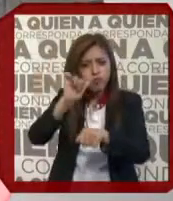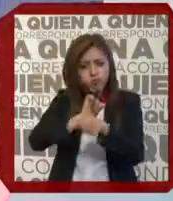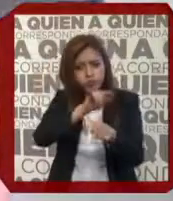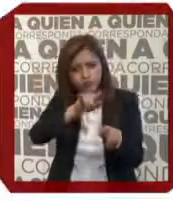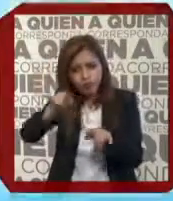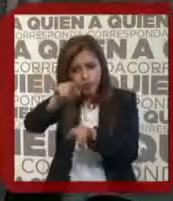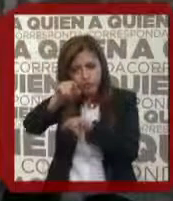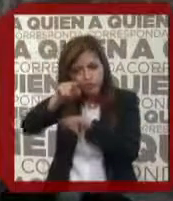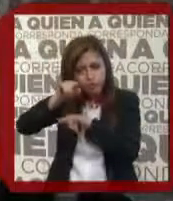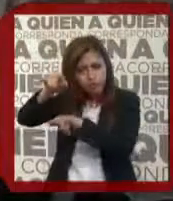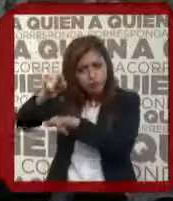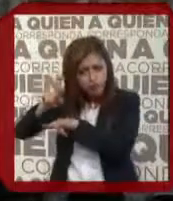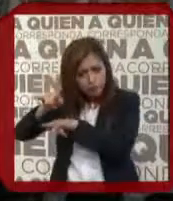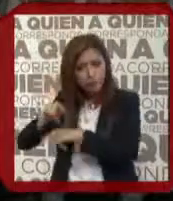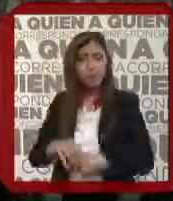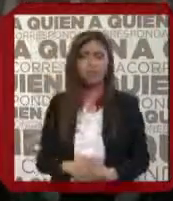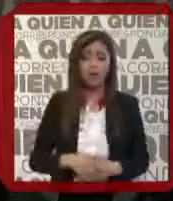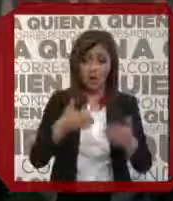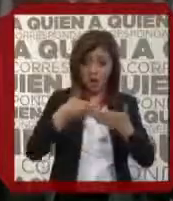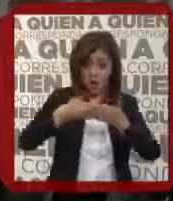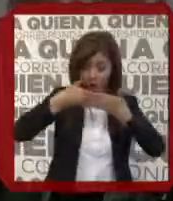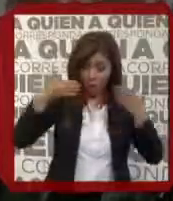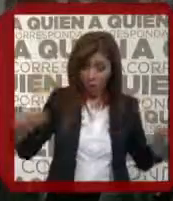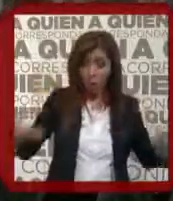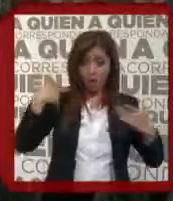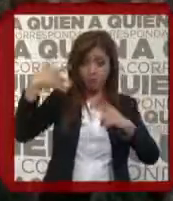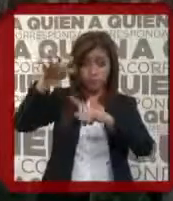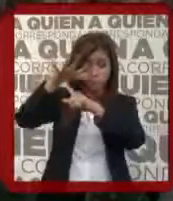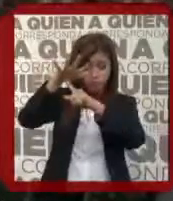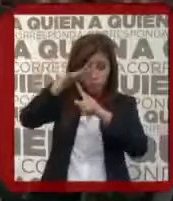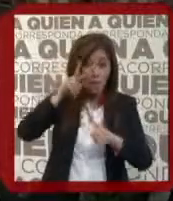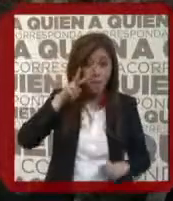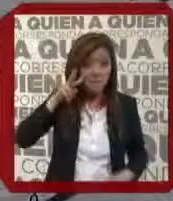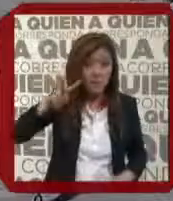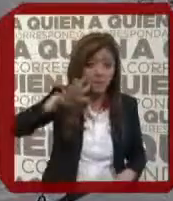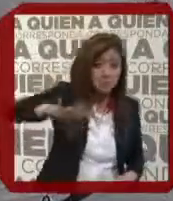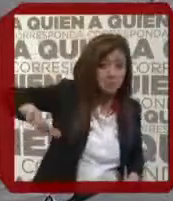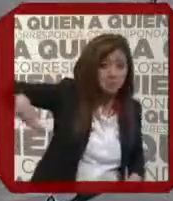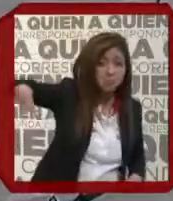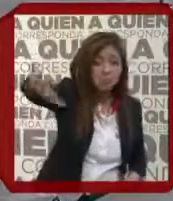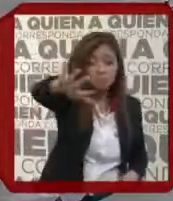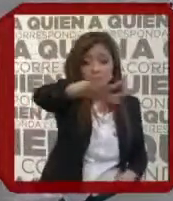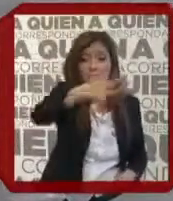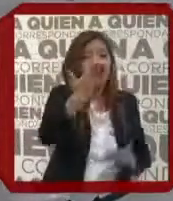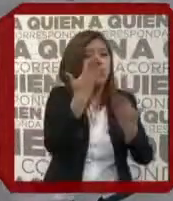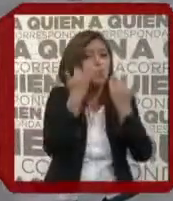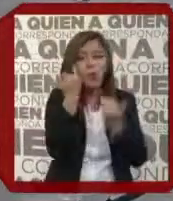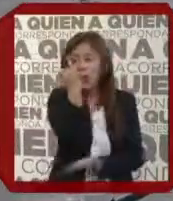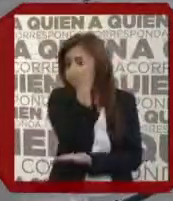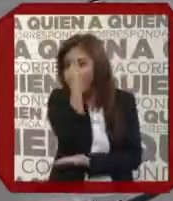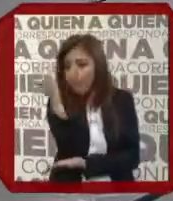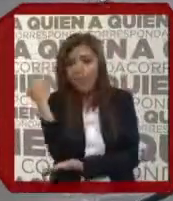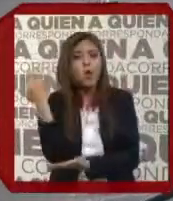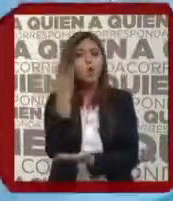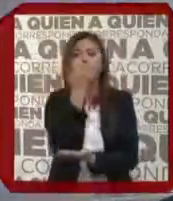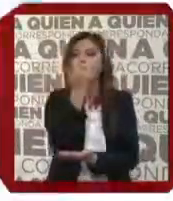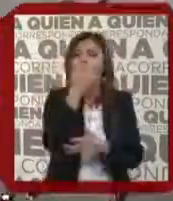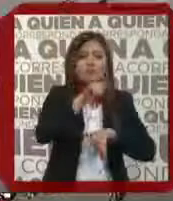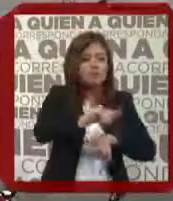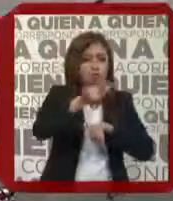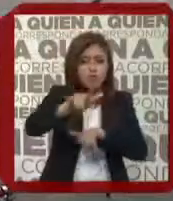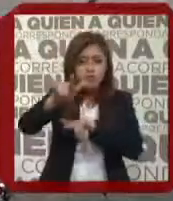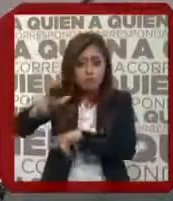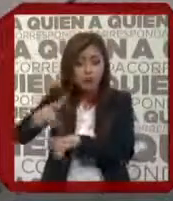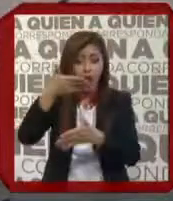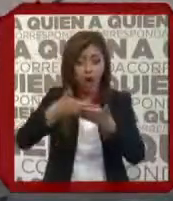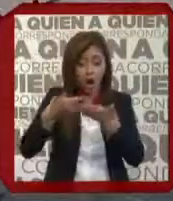hileras. Hoy, grabada desde las alturas, apreciamos la Plaza de la Constitución, sin jardín y estacionamiento, ahora con